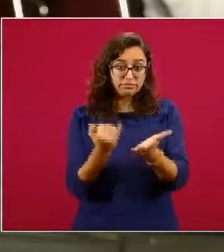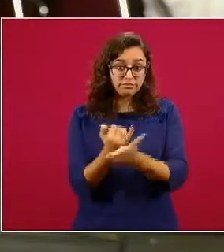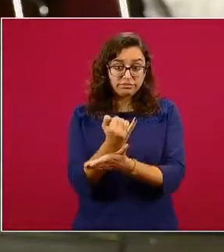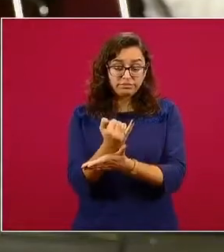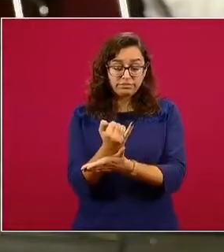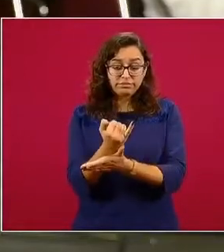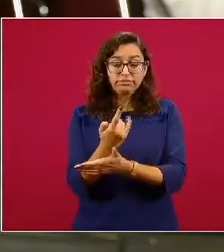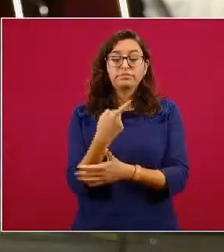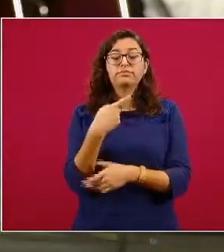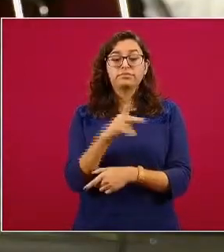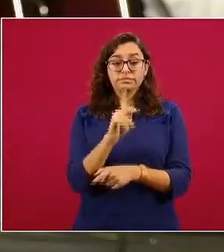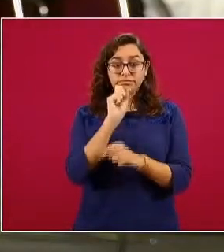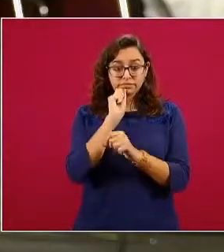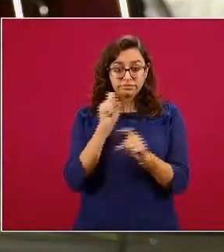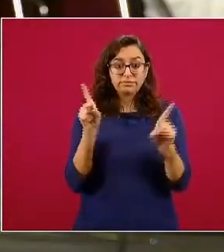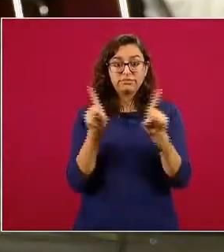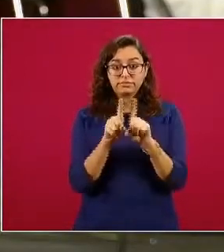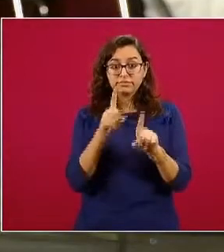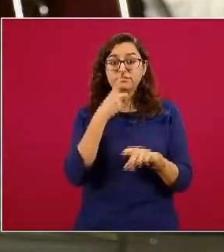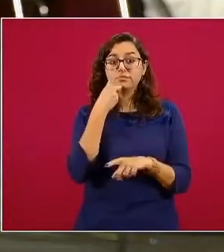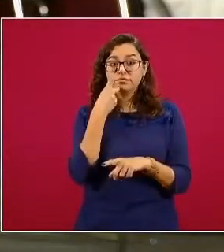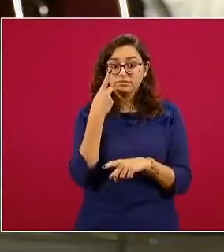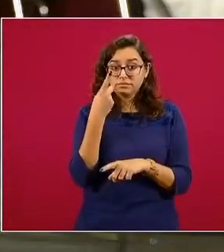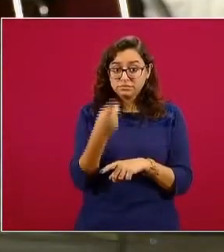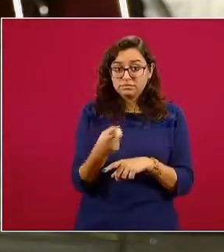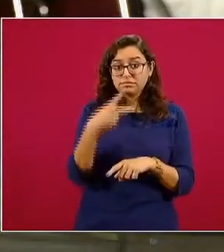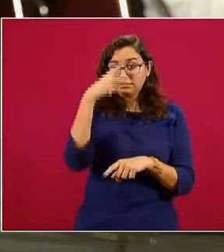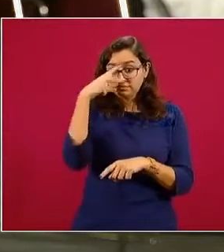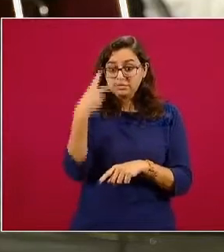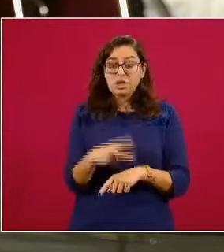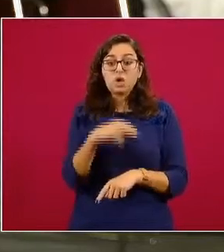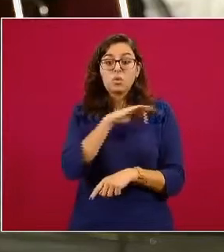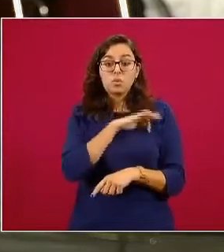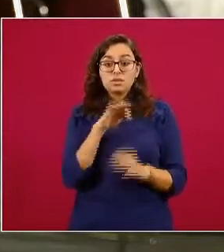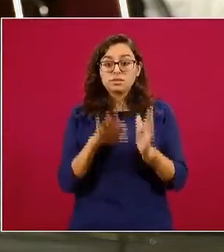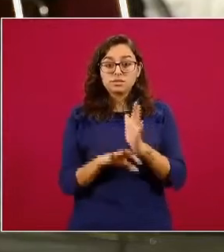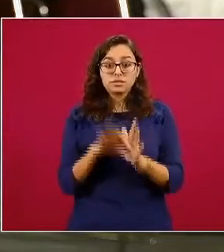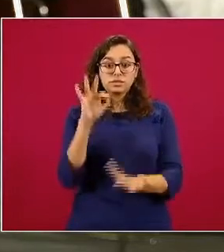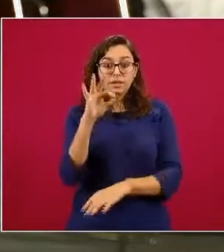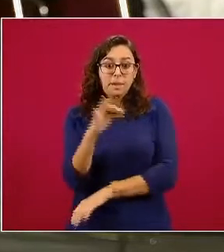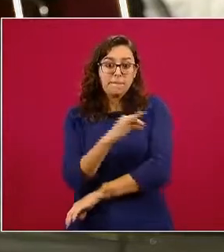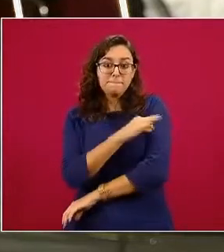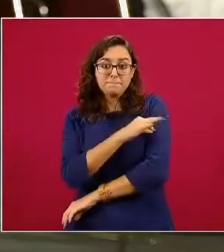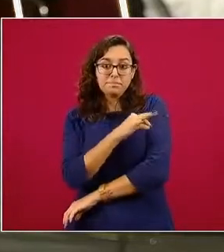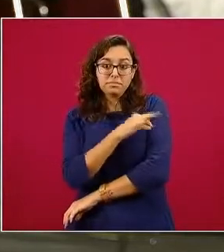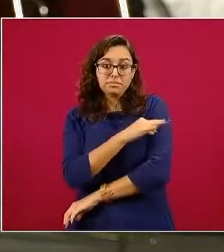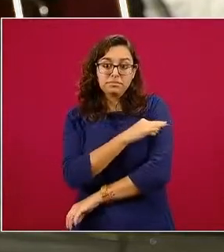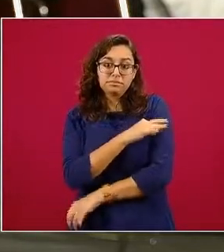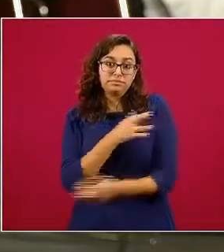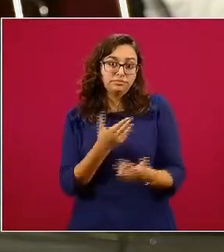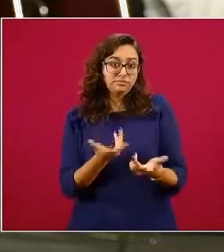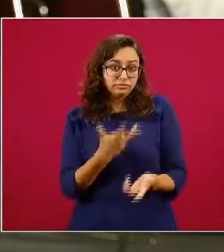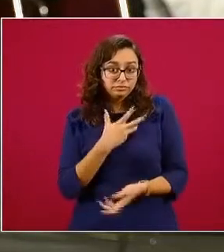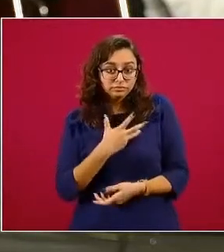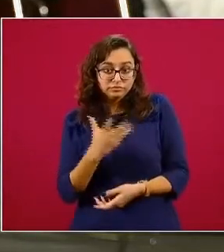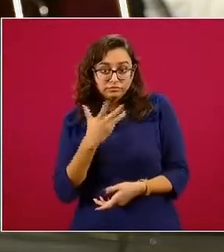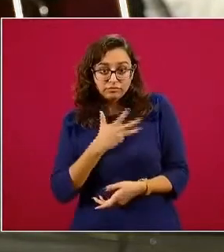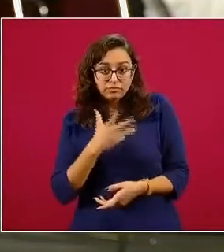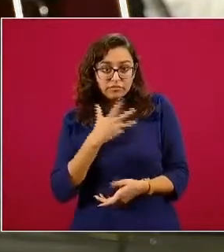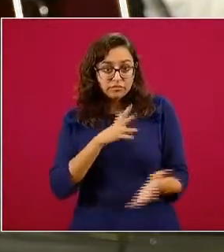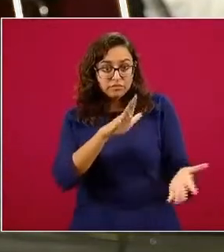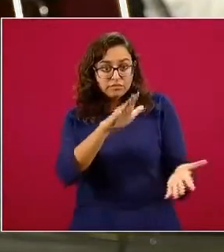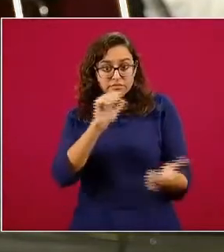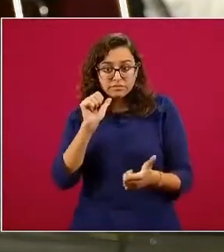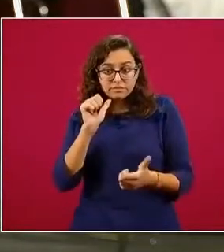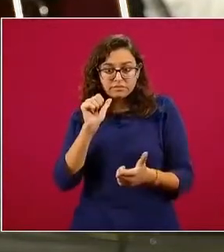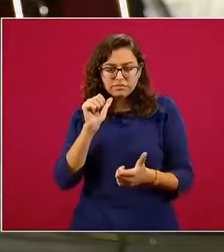dictaminación, pero también destaca que permitirá a México elegir la vacuna sujeta a disponibilidad. Si nos puede explicar,